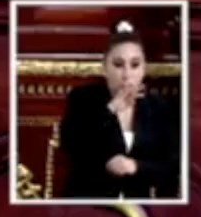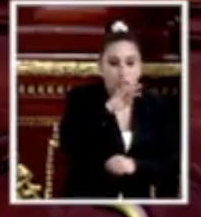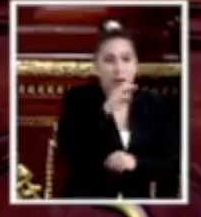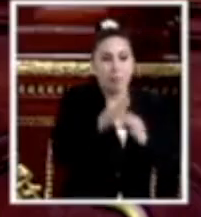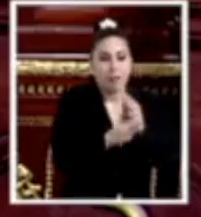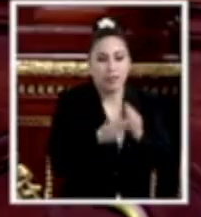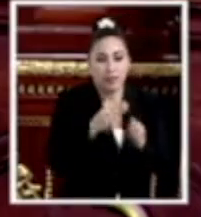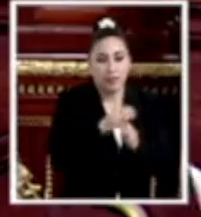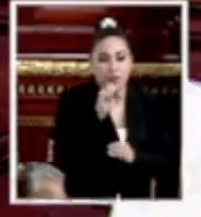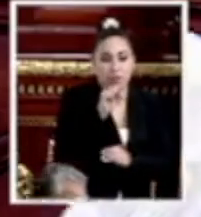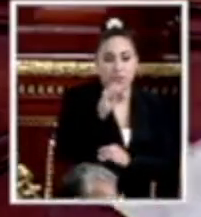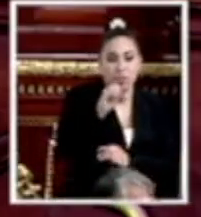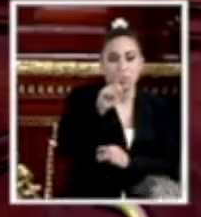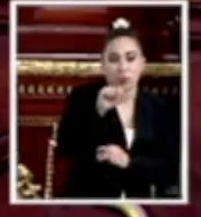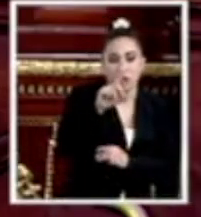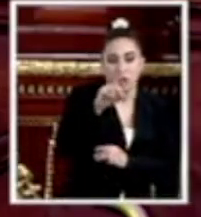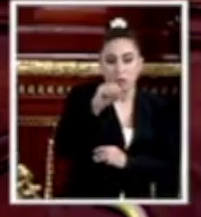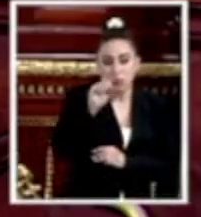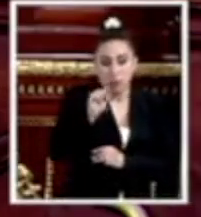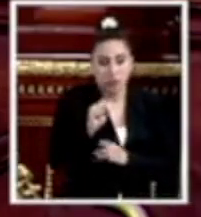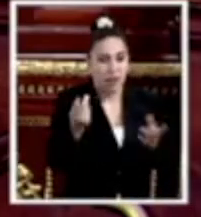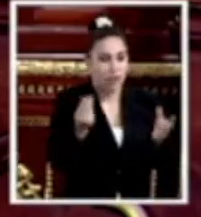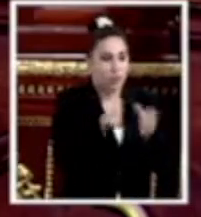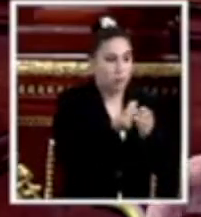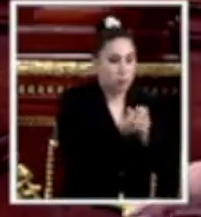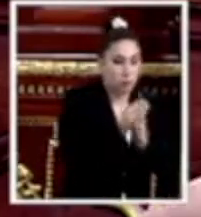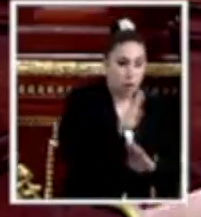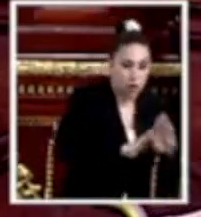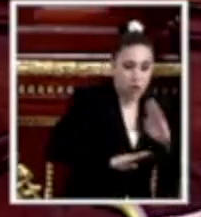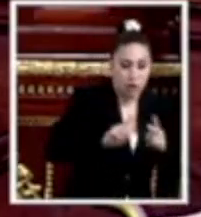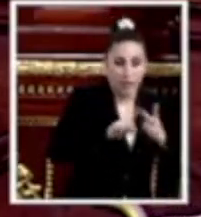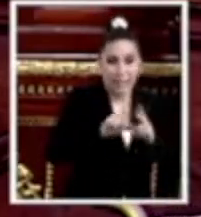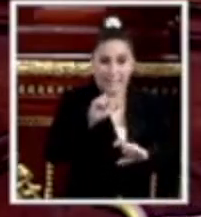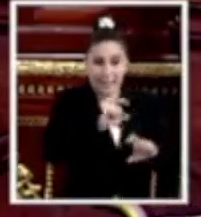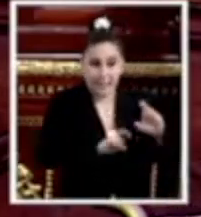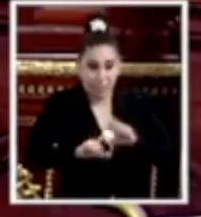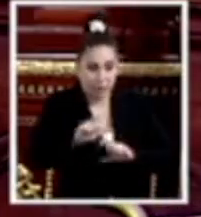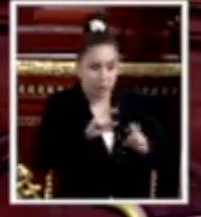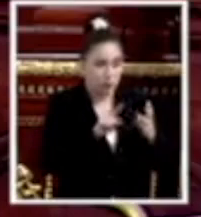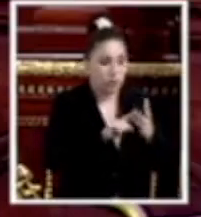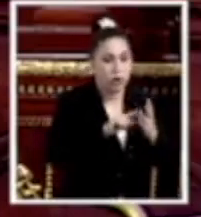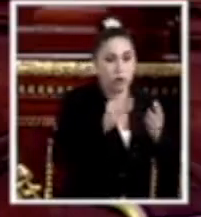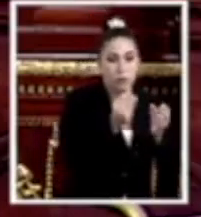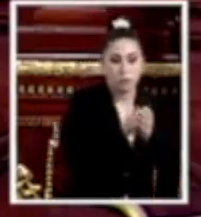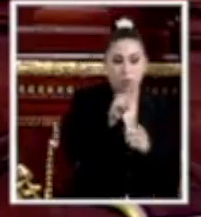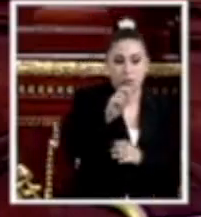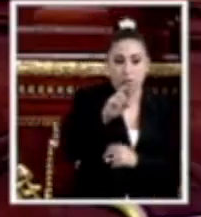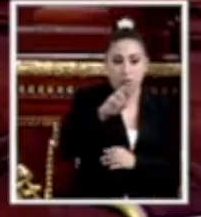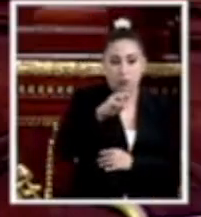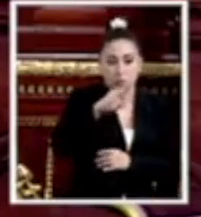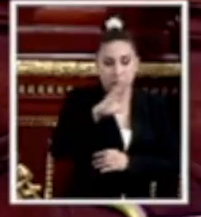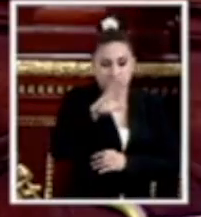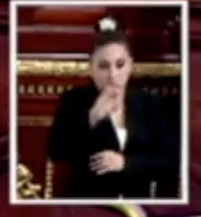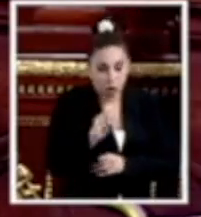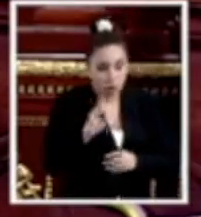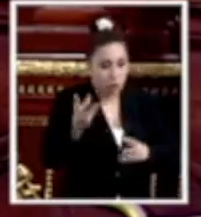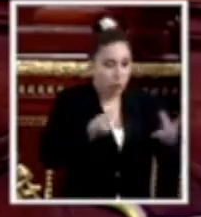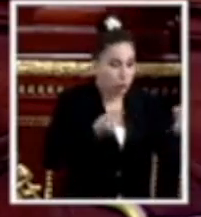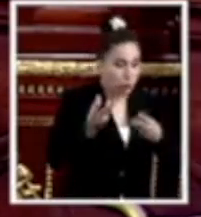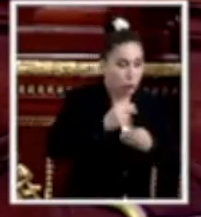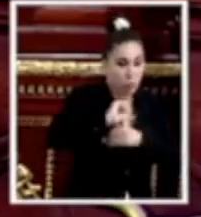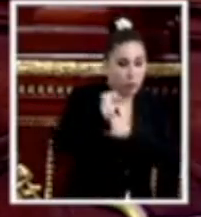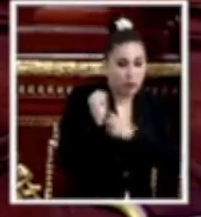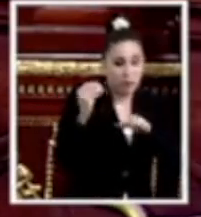coprocesamiento, tratamiento biológico, químico, físico o térmico, acopio,